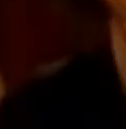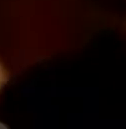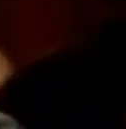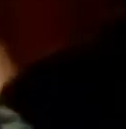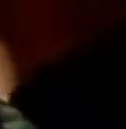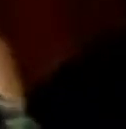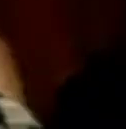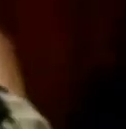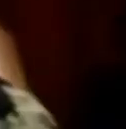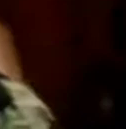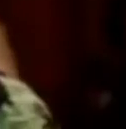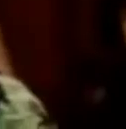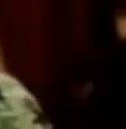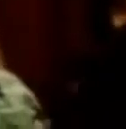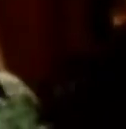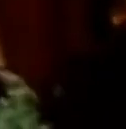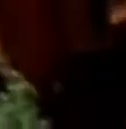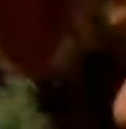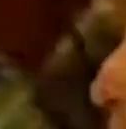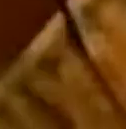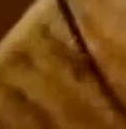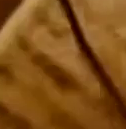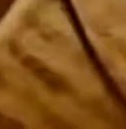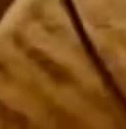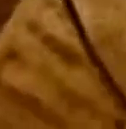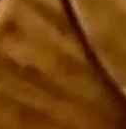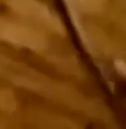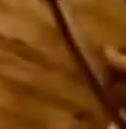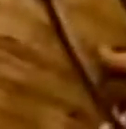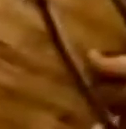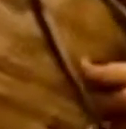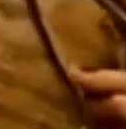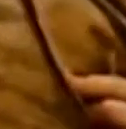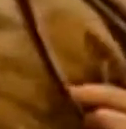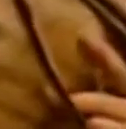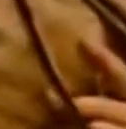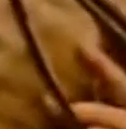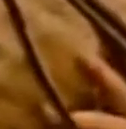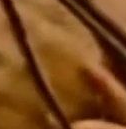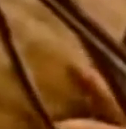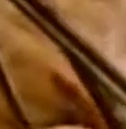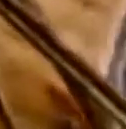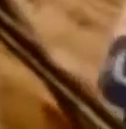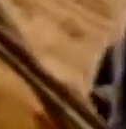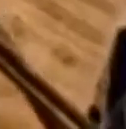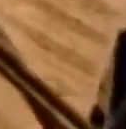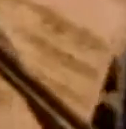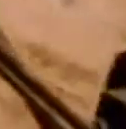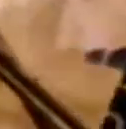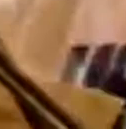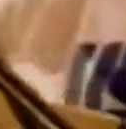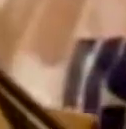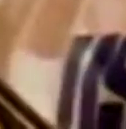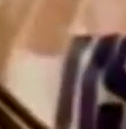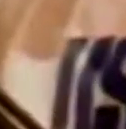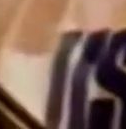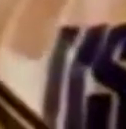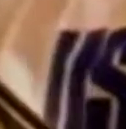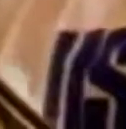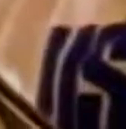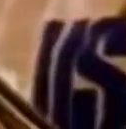There are people dying. Oh, when it's time to lend a hand to